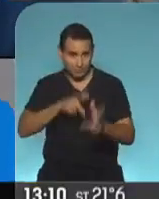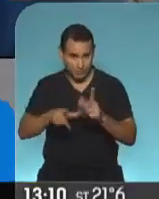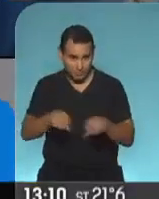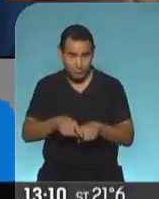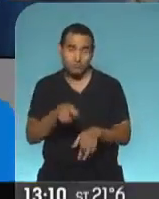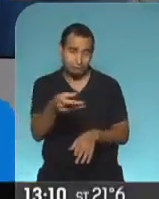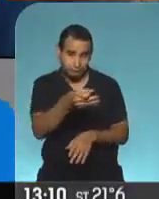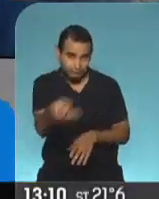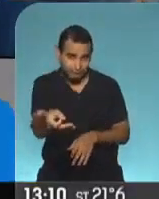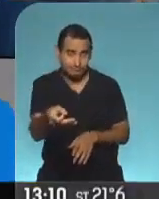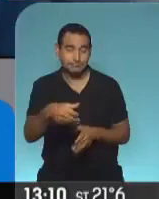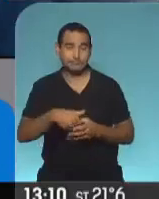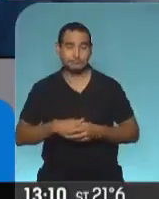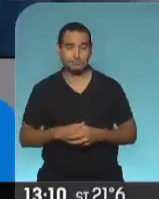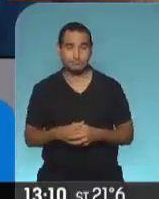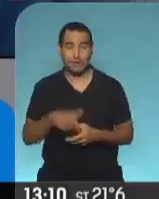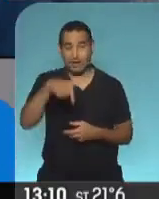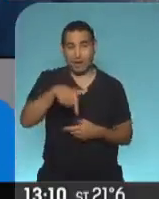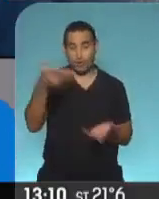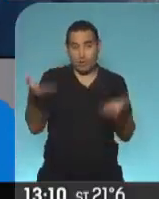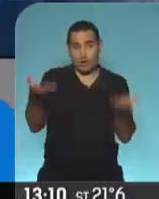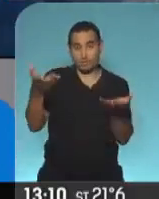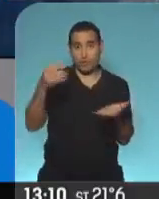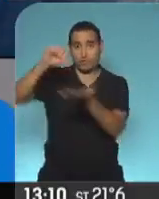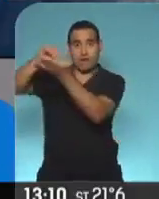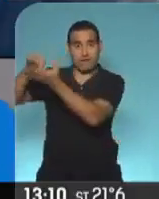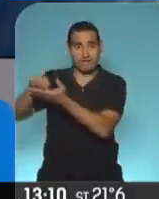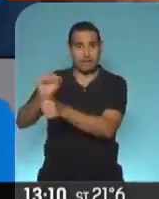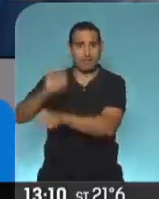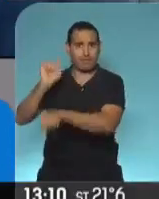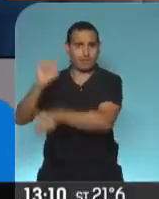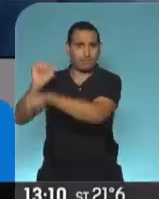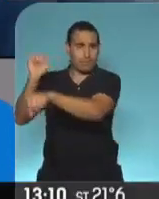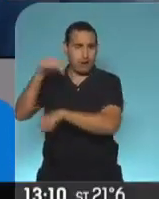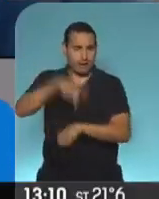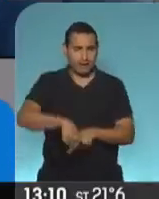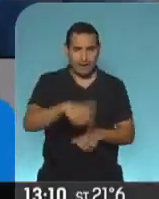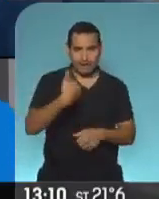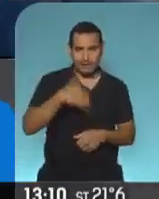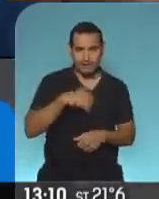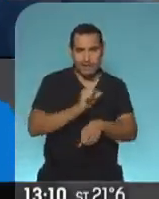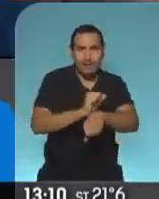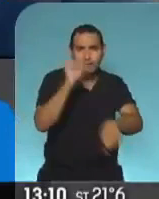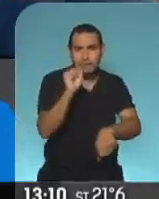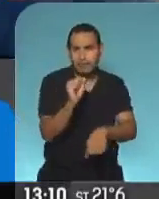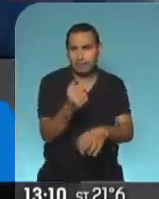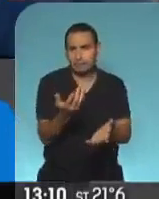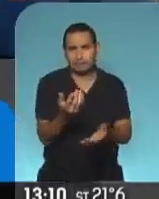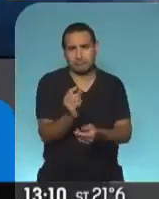Exacto, sí. En proporción y en comparación con lo que se ha hecho en otros países, la liberación que se ha producido en la